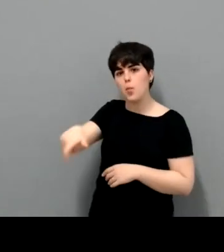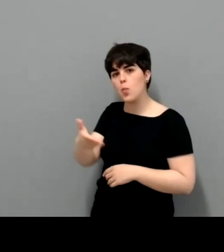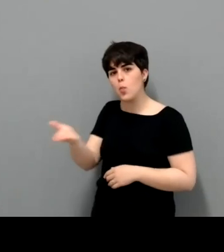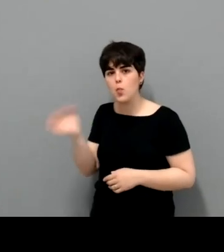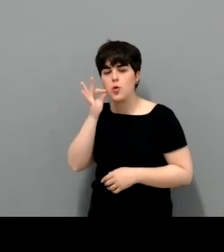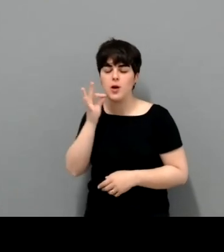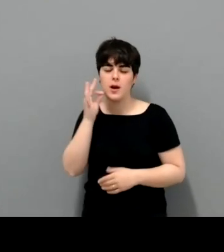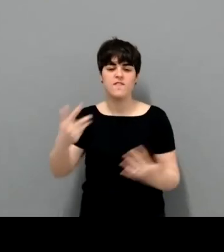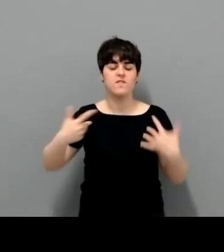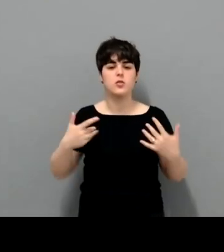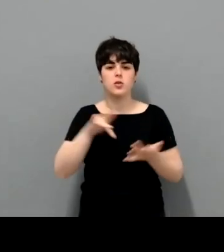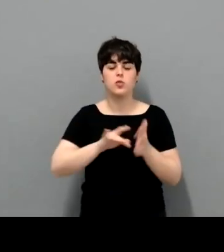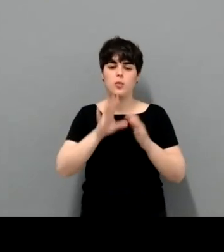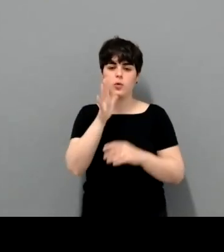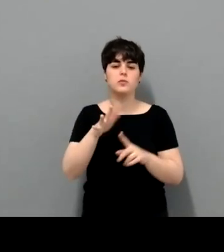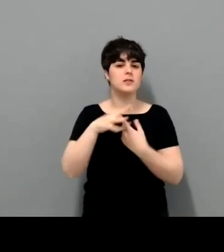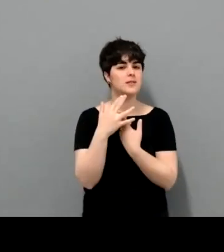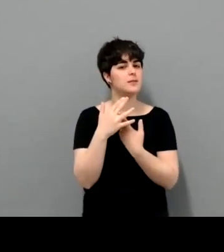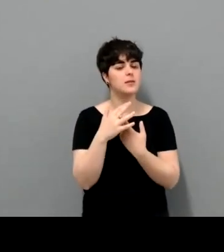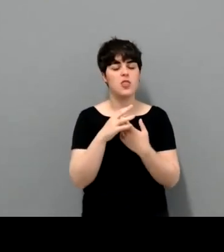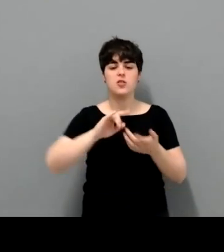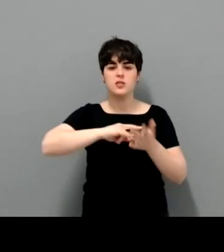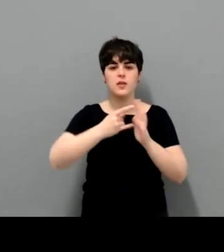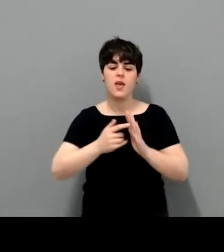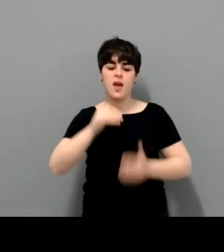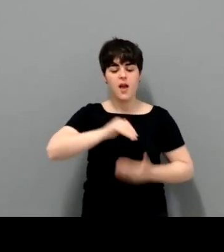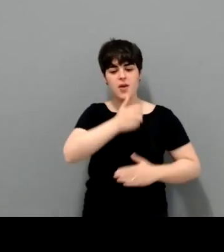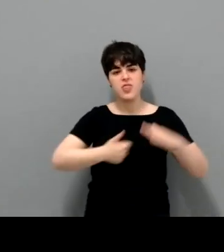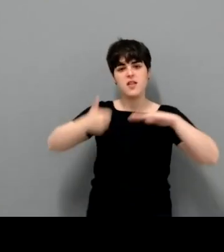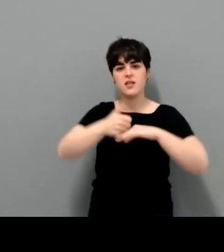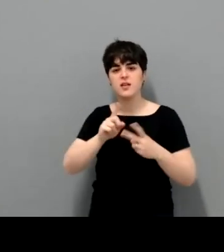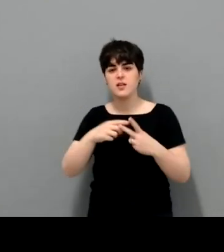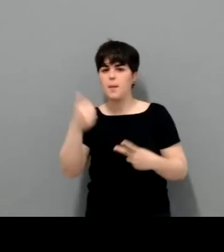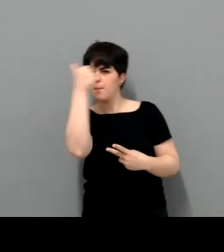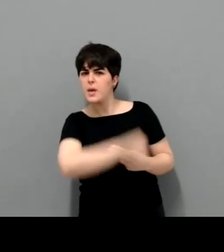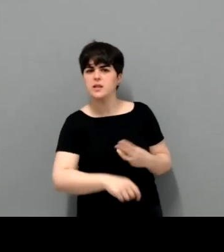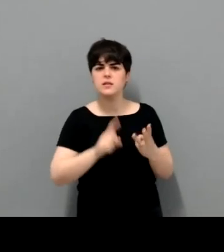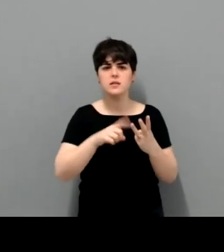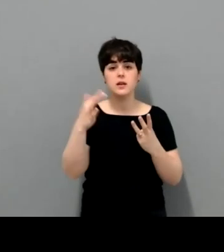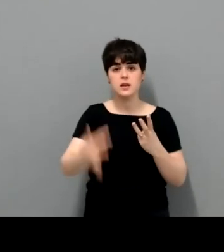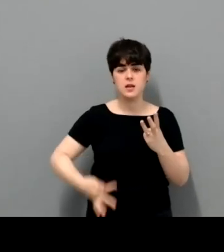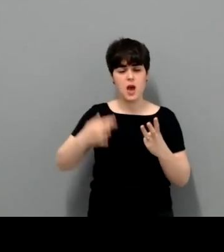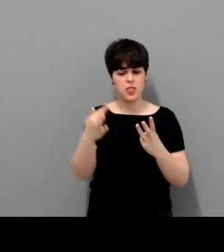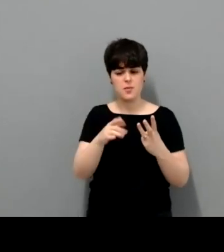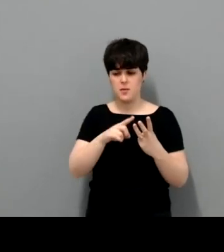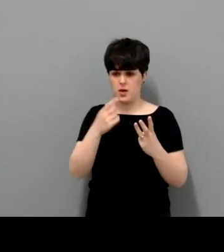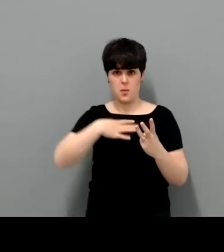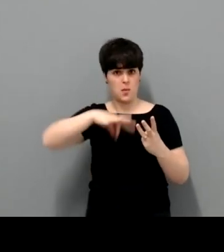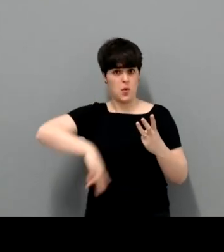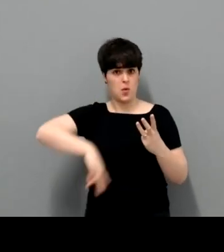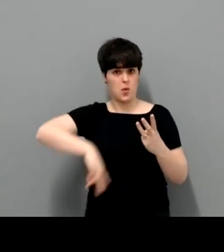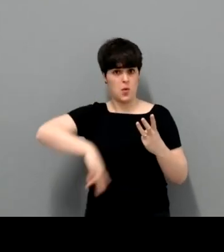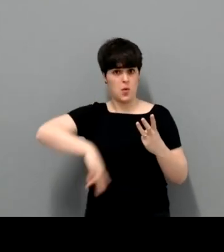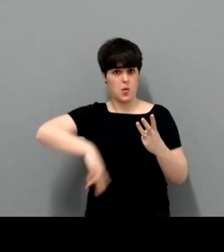fueron víctimas de un sistema capacitista y machista y a las que le quitaron la posibilidad de ser